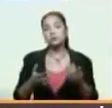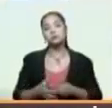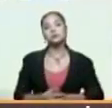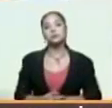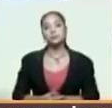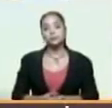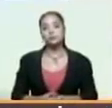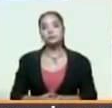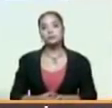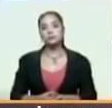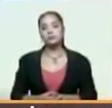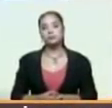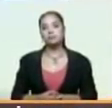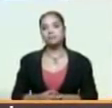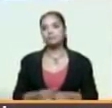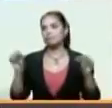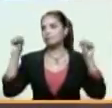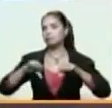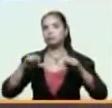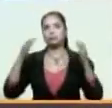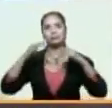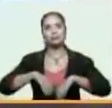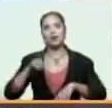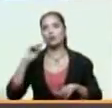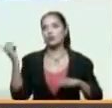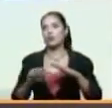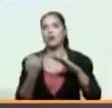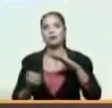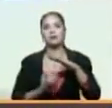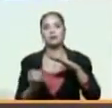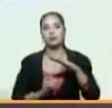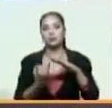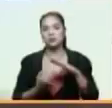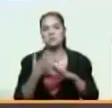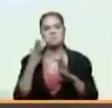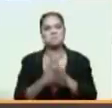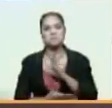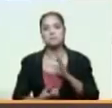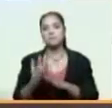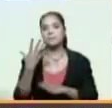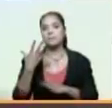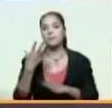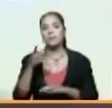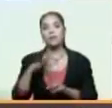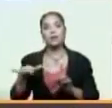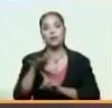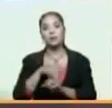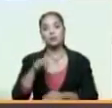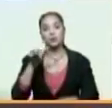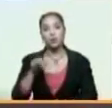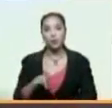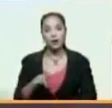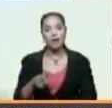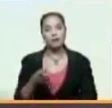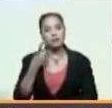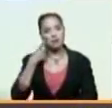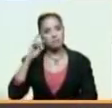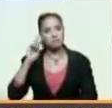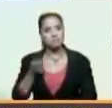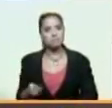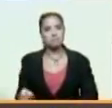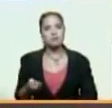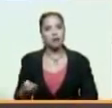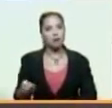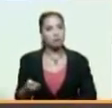prácticamente degradaron esta institución para convertirla en un centro de chantaje, de